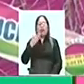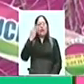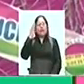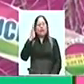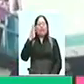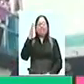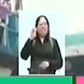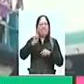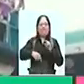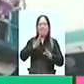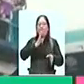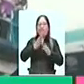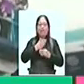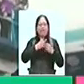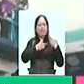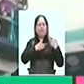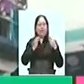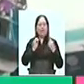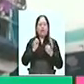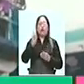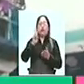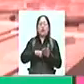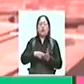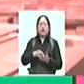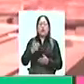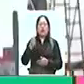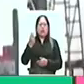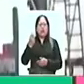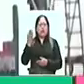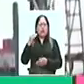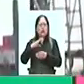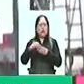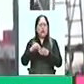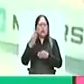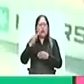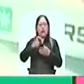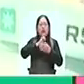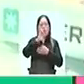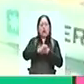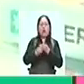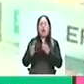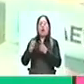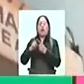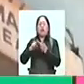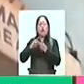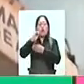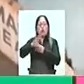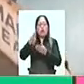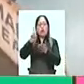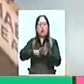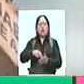lo que respecta a las exportaciones, hasta octubre, 2012 millones de dólares. O sea, si nos comparamos enero-octubre de este año versus